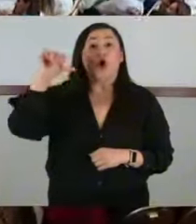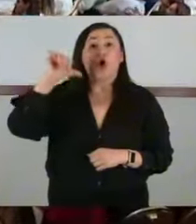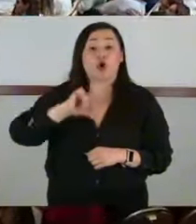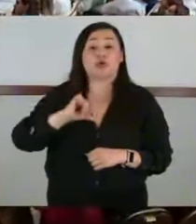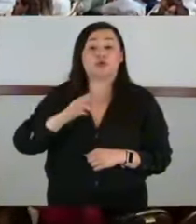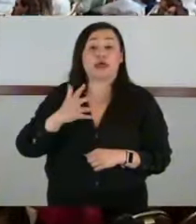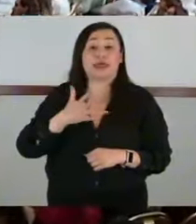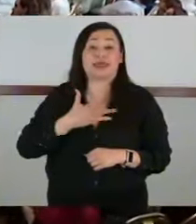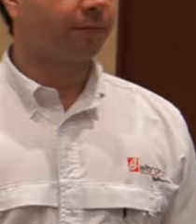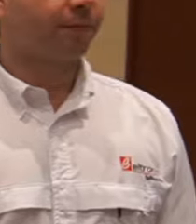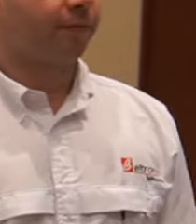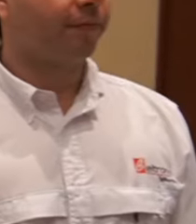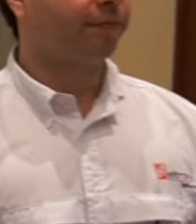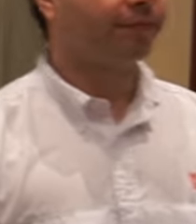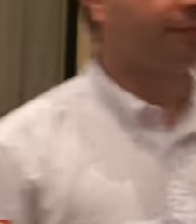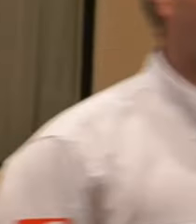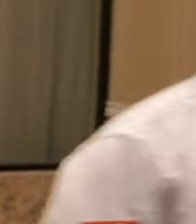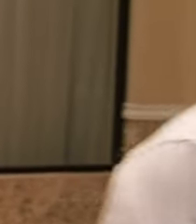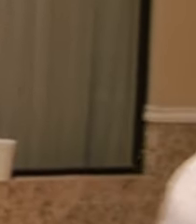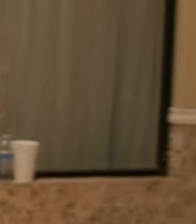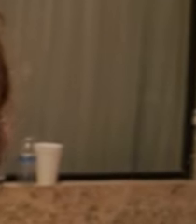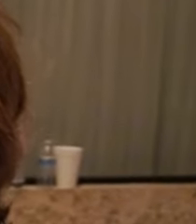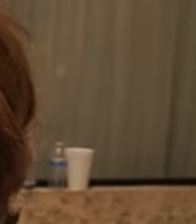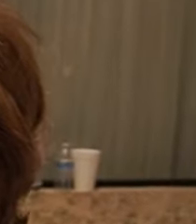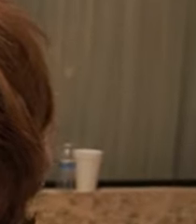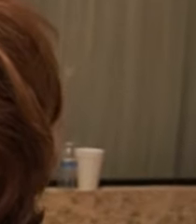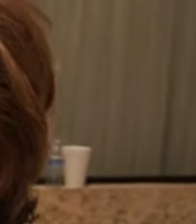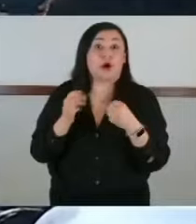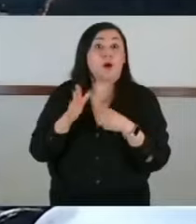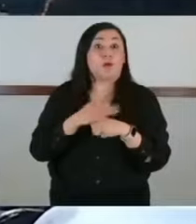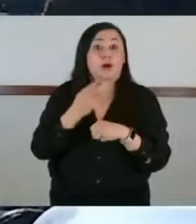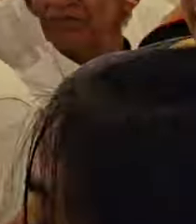tengo la fuerza de su voz.